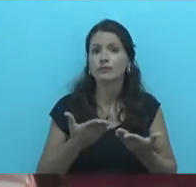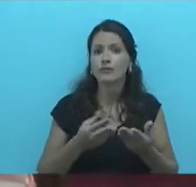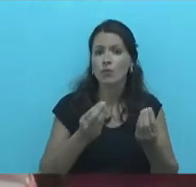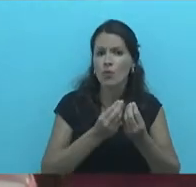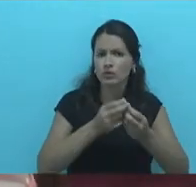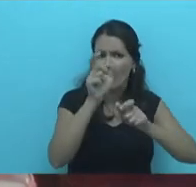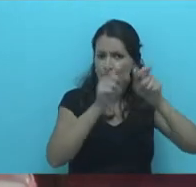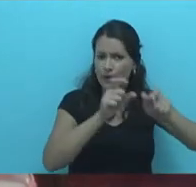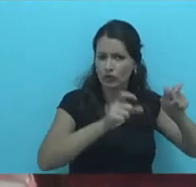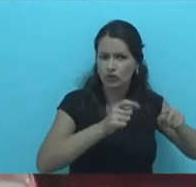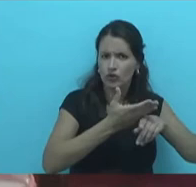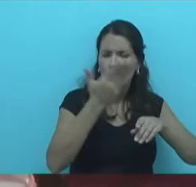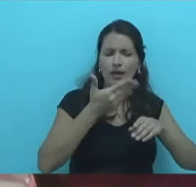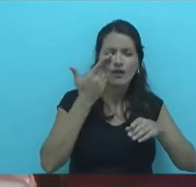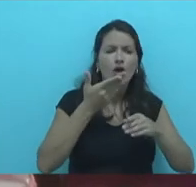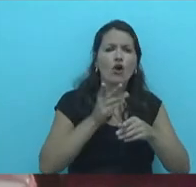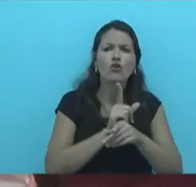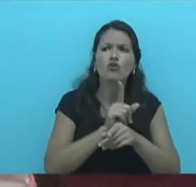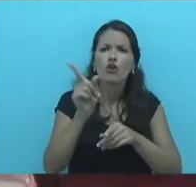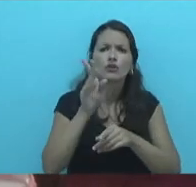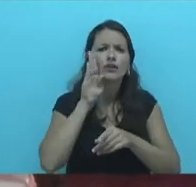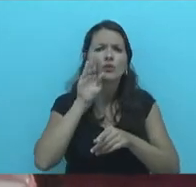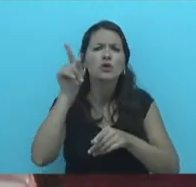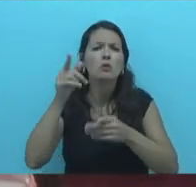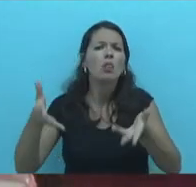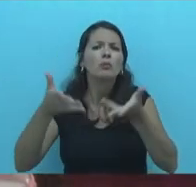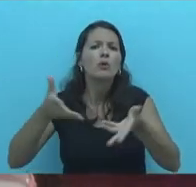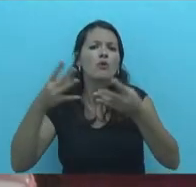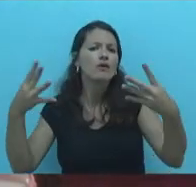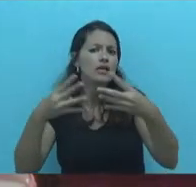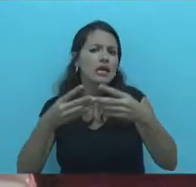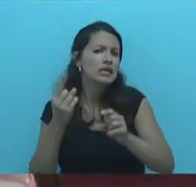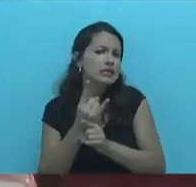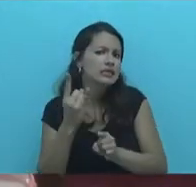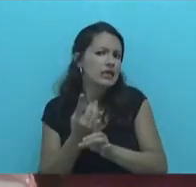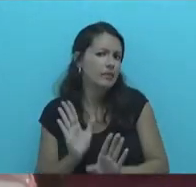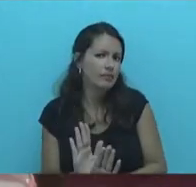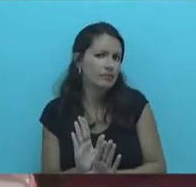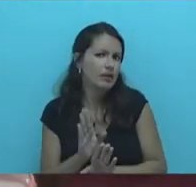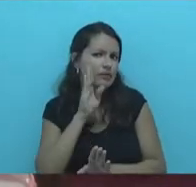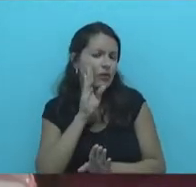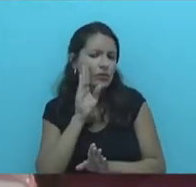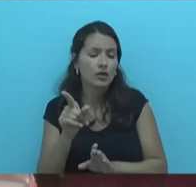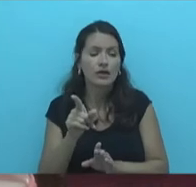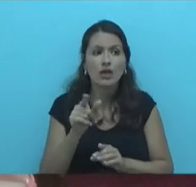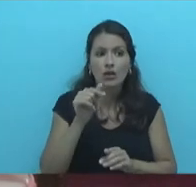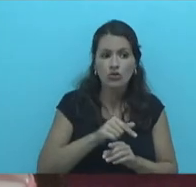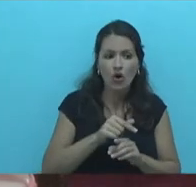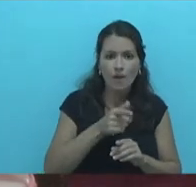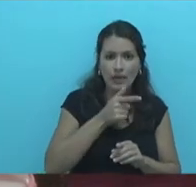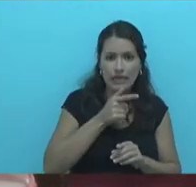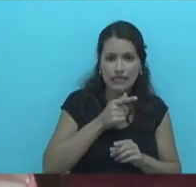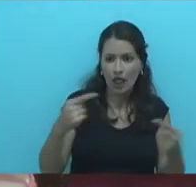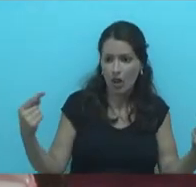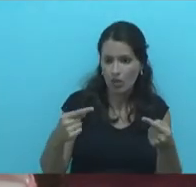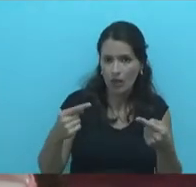Unidos por promover la guerra. Y hoy nos encontramos frente a un país hermano, como